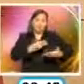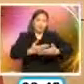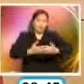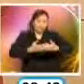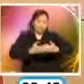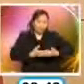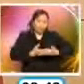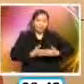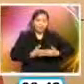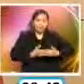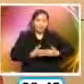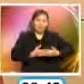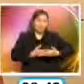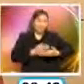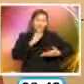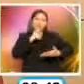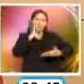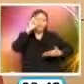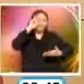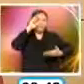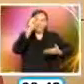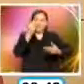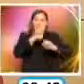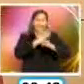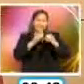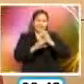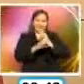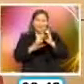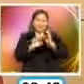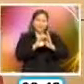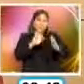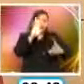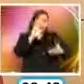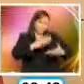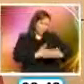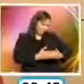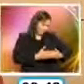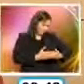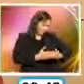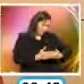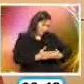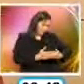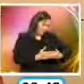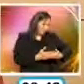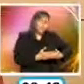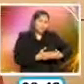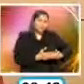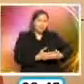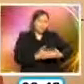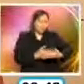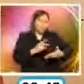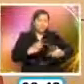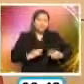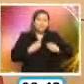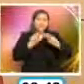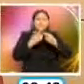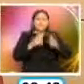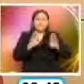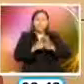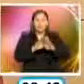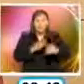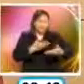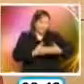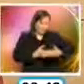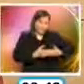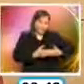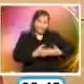creo que por su cabeza pasan muchas cosas. Tengo aquí este bebé, ¿cómo iniciamos? ¿Cómo arrancamos la vida? Siempre les comento yo que este